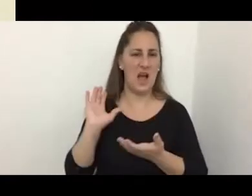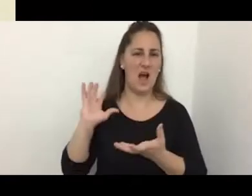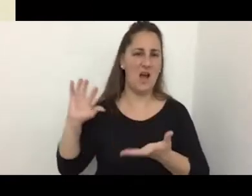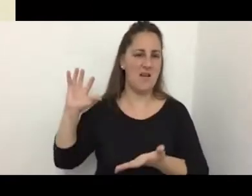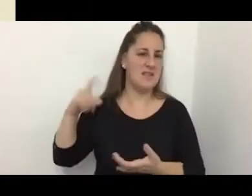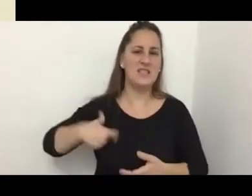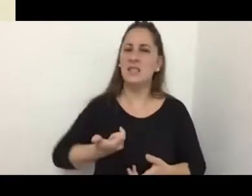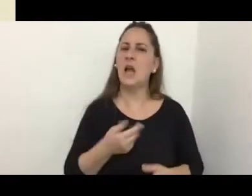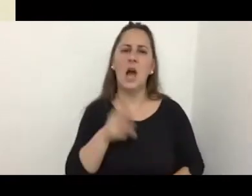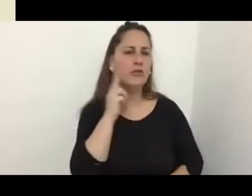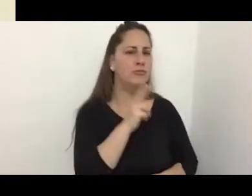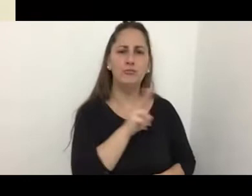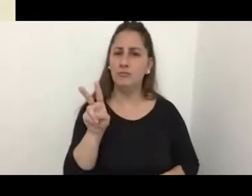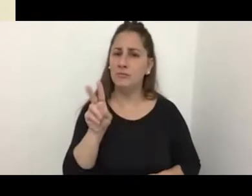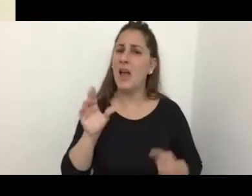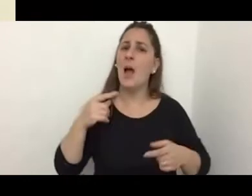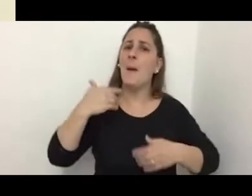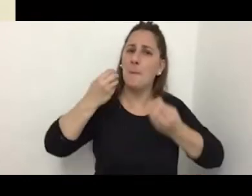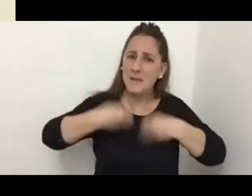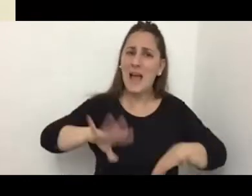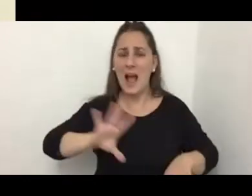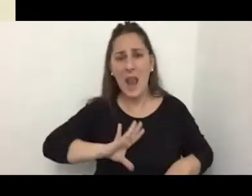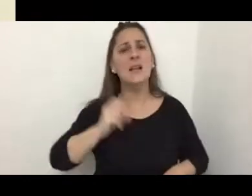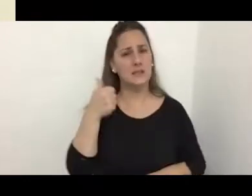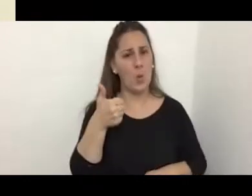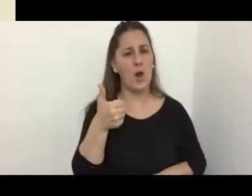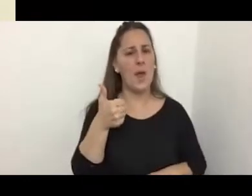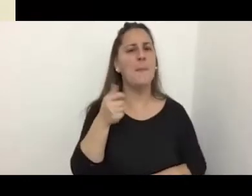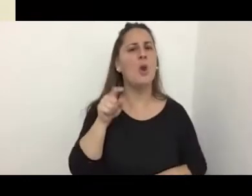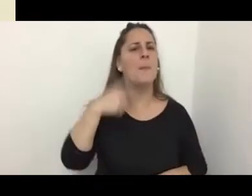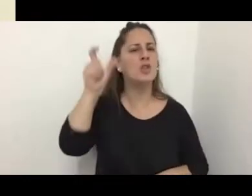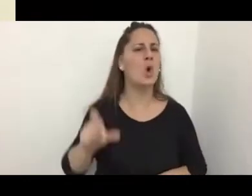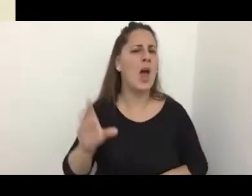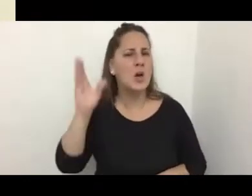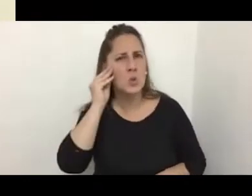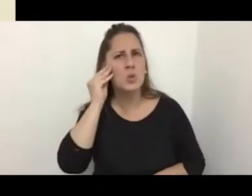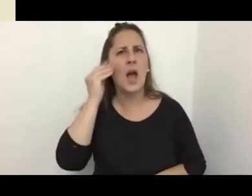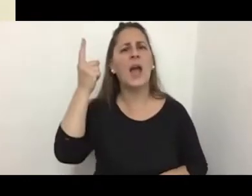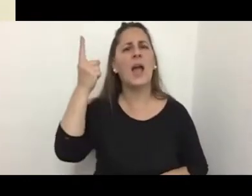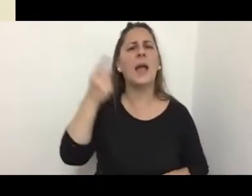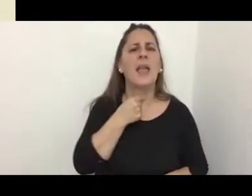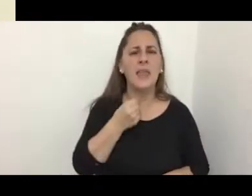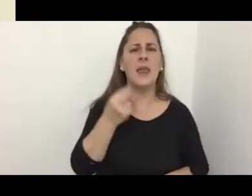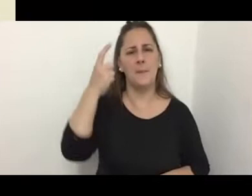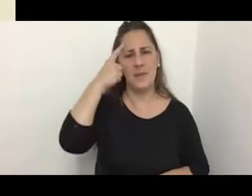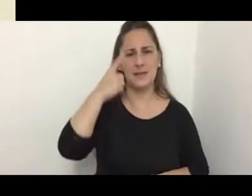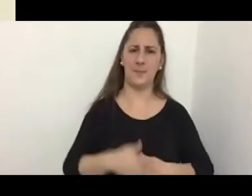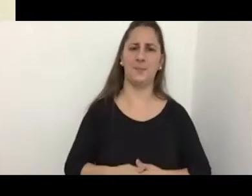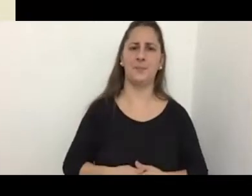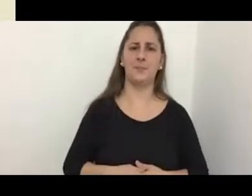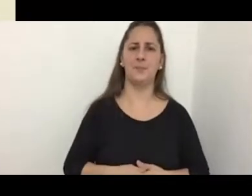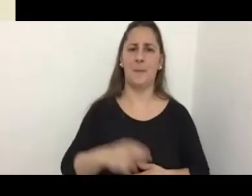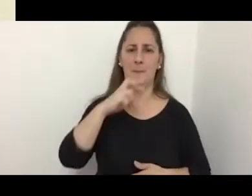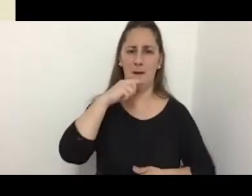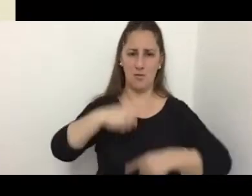es buena, pero también merece escuchar lo que piensa la otra parte, que va a decir, el delegado va a decir, che, pero a Menganito o a Menganita no me lo